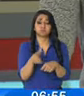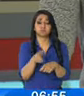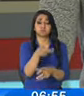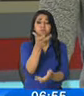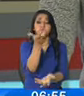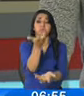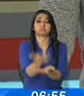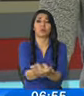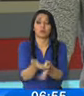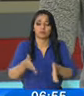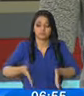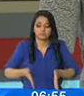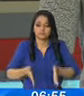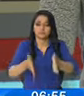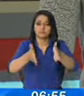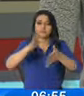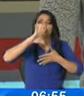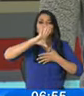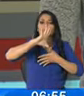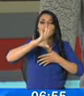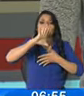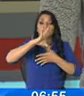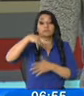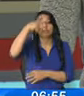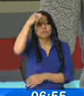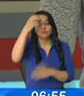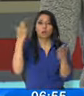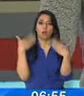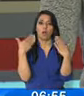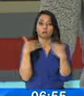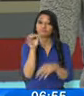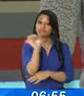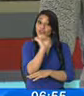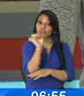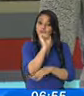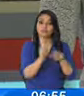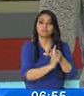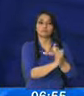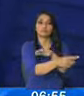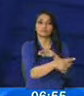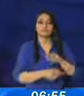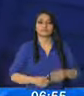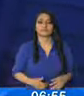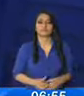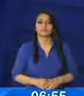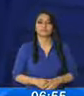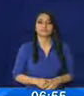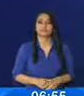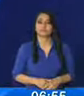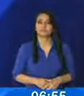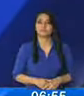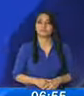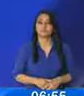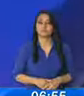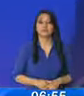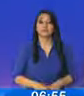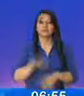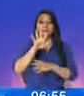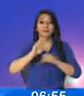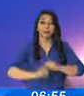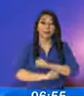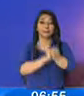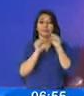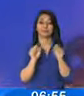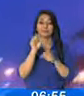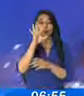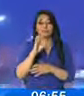de la Avenida de Las Américas en el norte de Guayaquil conductor se dio a la fuga a las 5:40 de la madrugada el